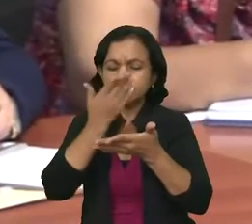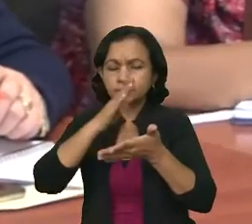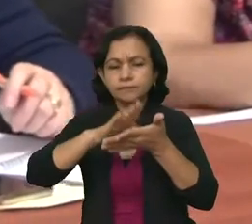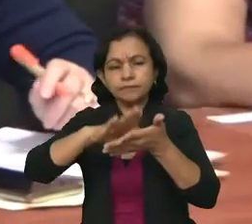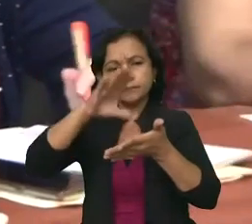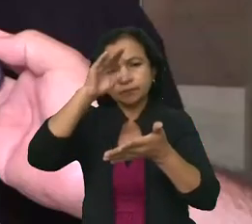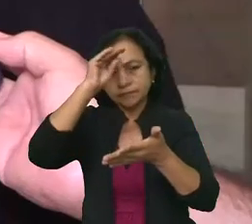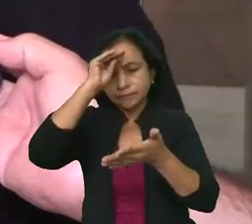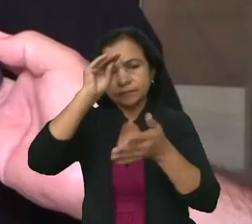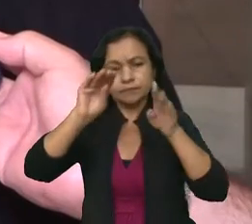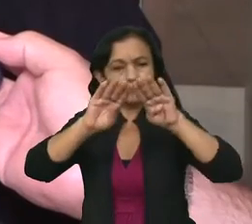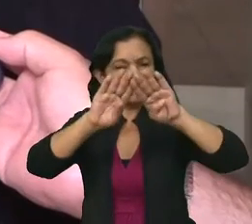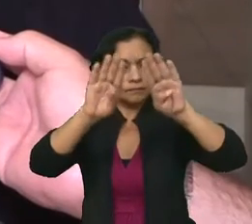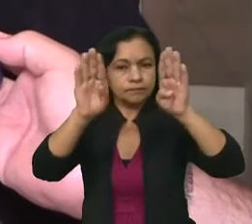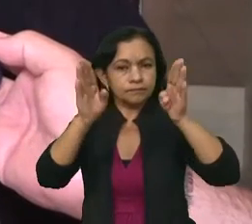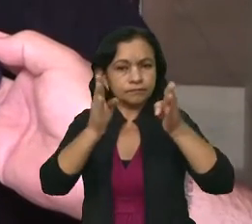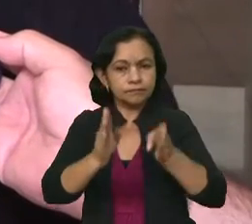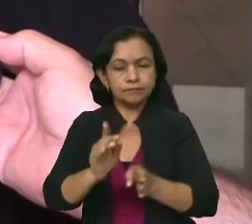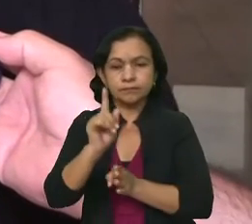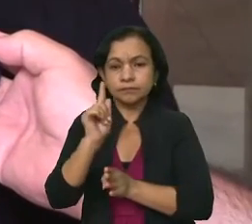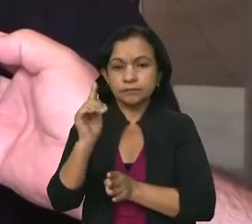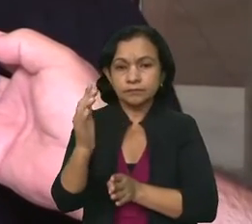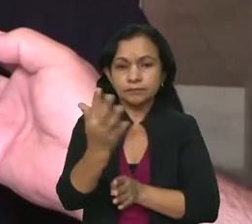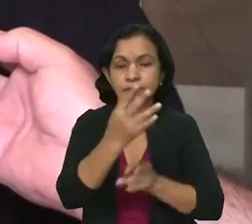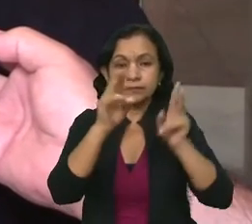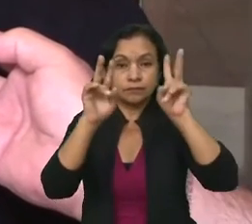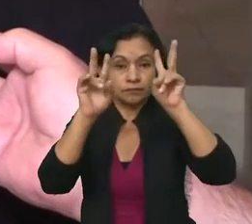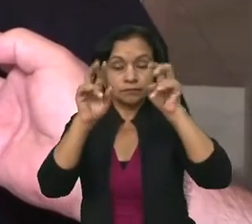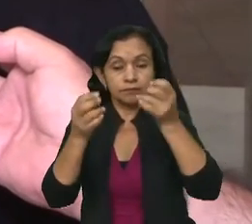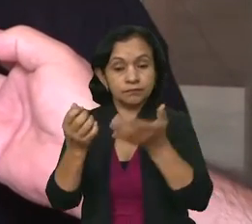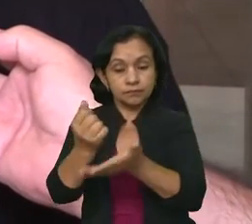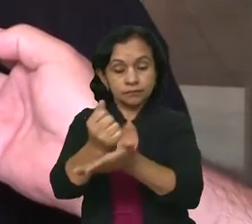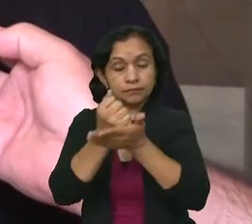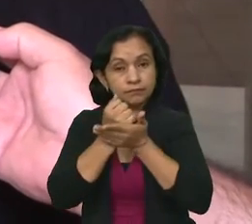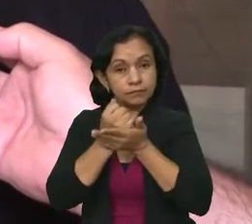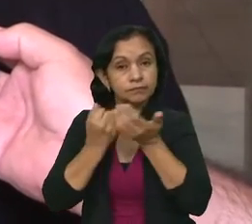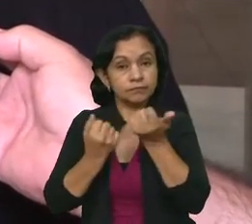la Comisión de la Mujer. Toda esta temática nos viene a fortalecer